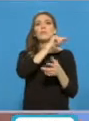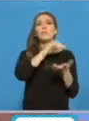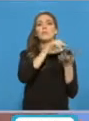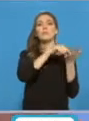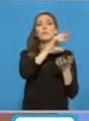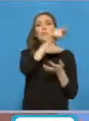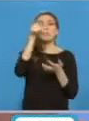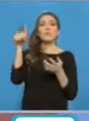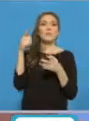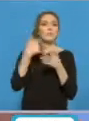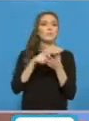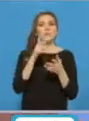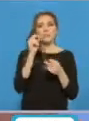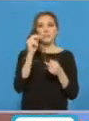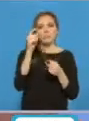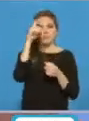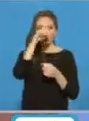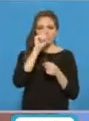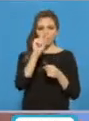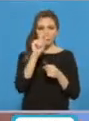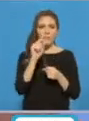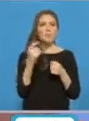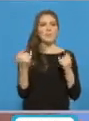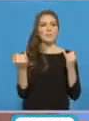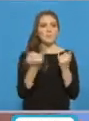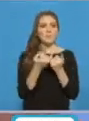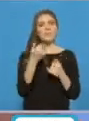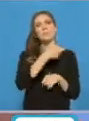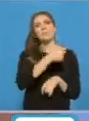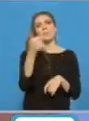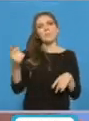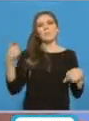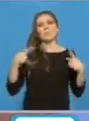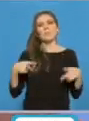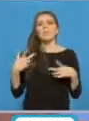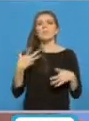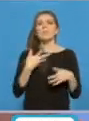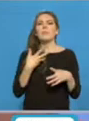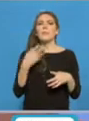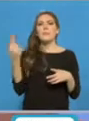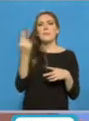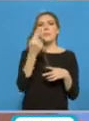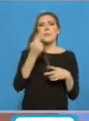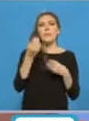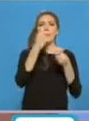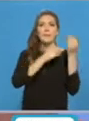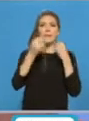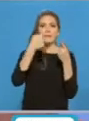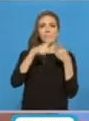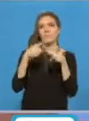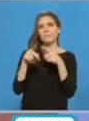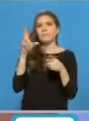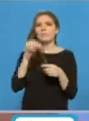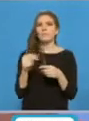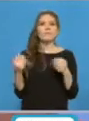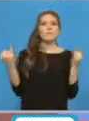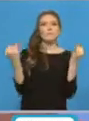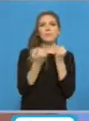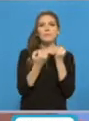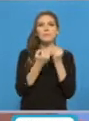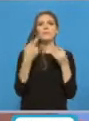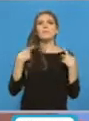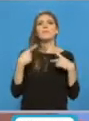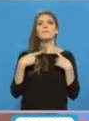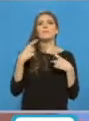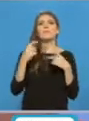evidentemente recordemos lo que siempre hemos mencionado. Cada persona tiene una necesidad de consumo diferente. No es lo mismo una persona que